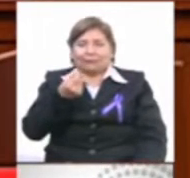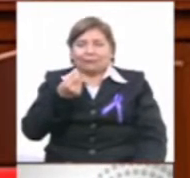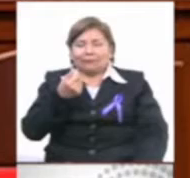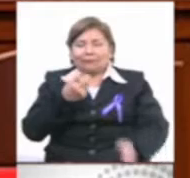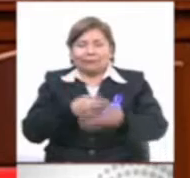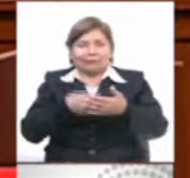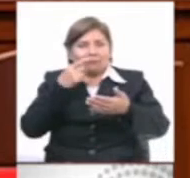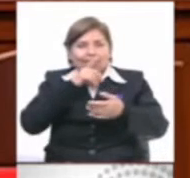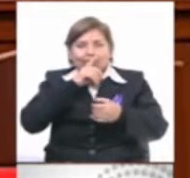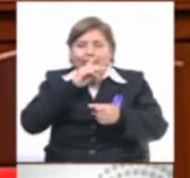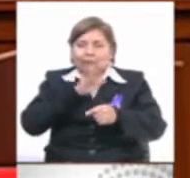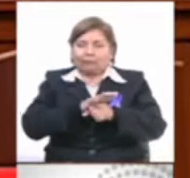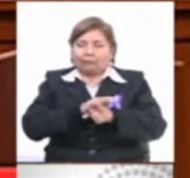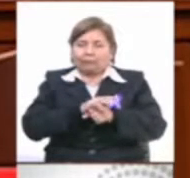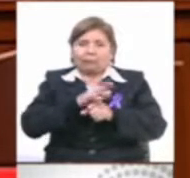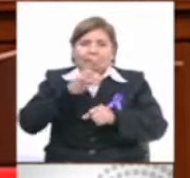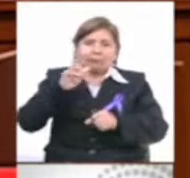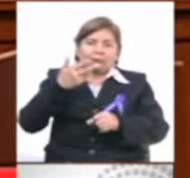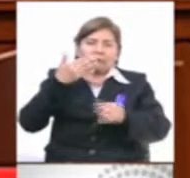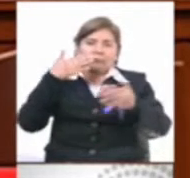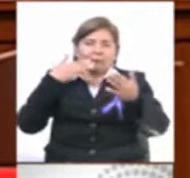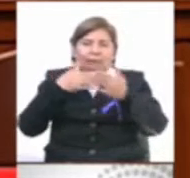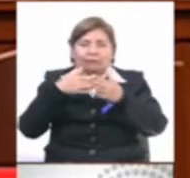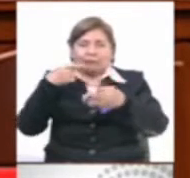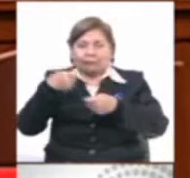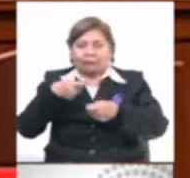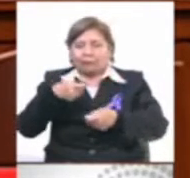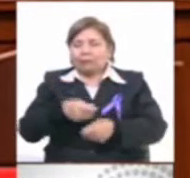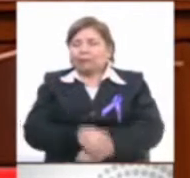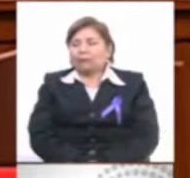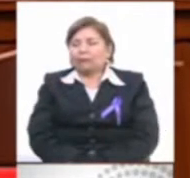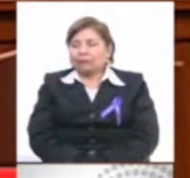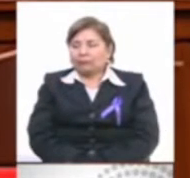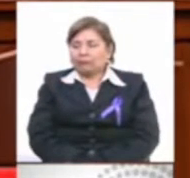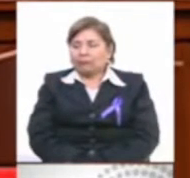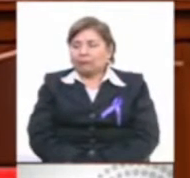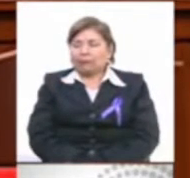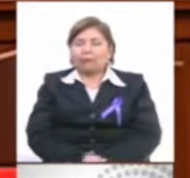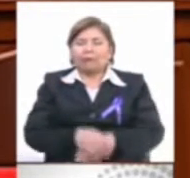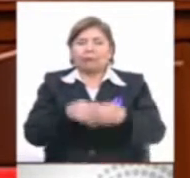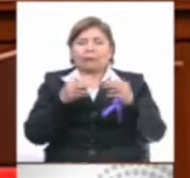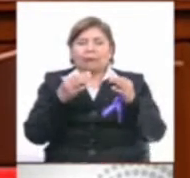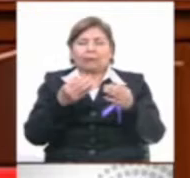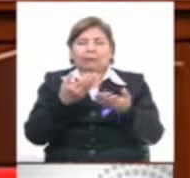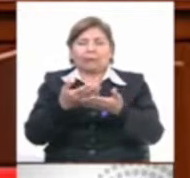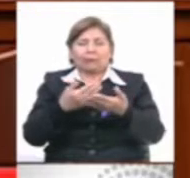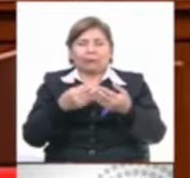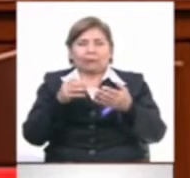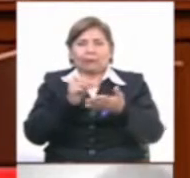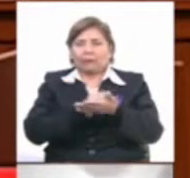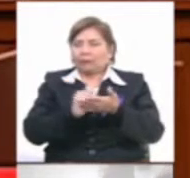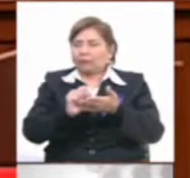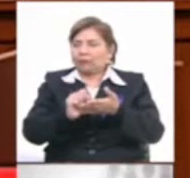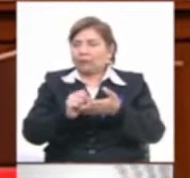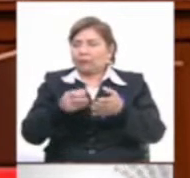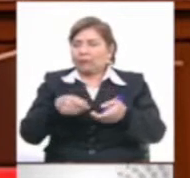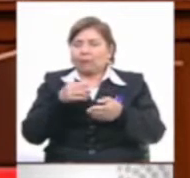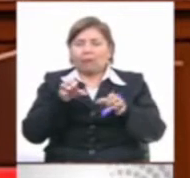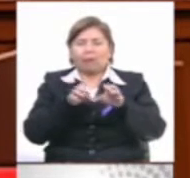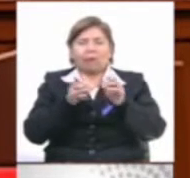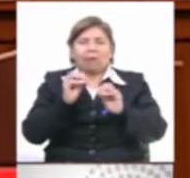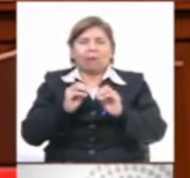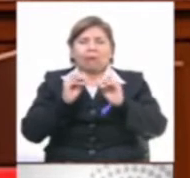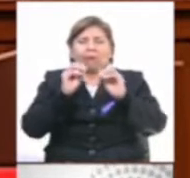para cumplir con el tercer tramo del incremento remunerativo. En relación al sector agrario, se ha